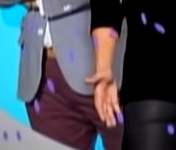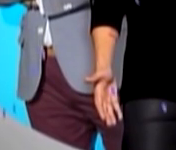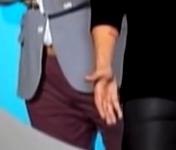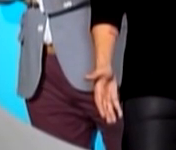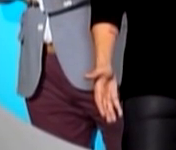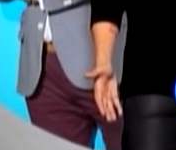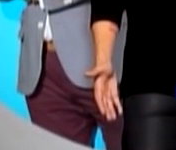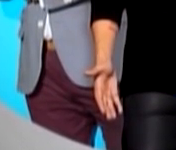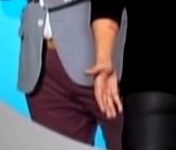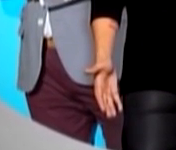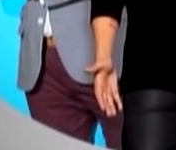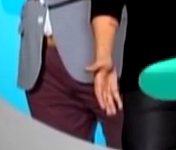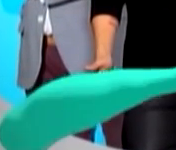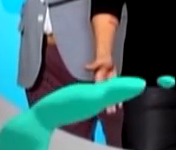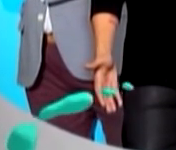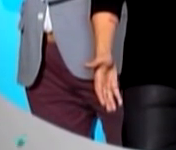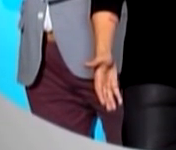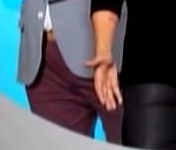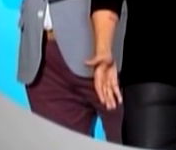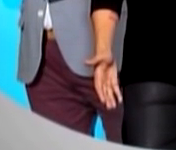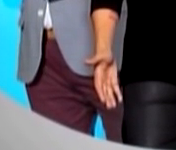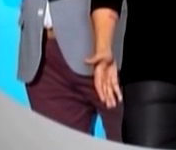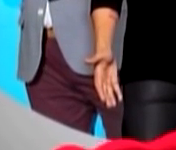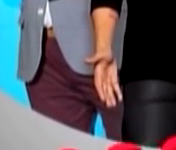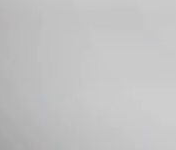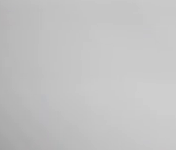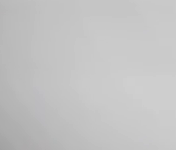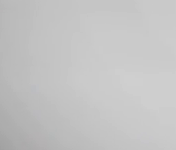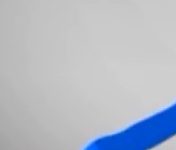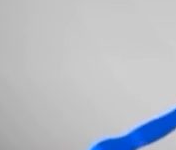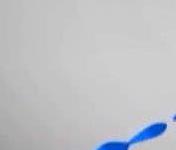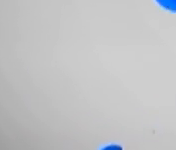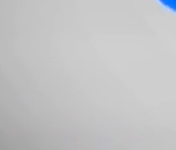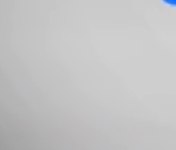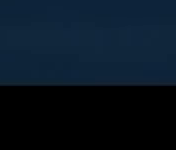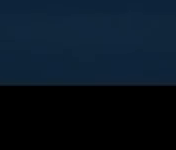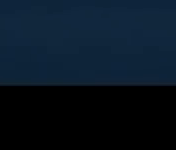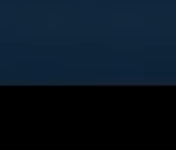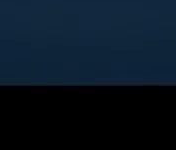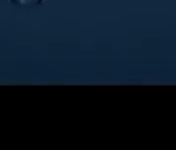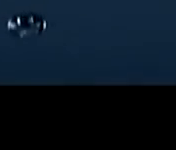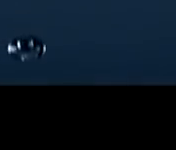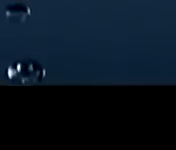otro nivel a las 7 de la noche